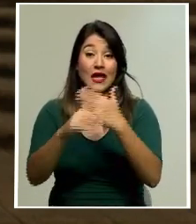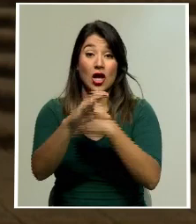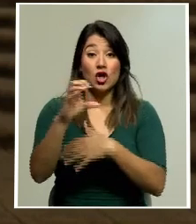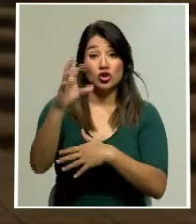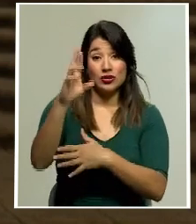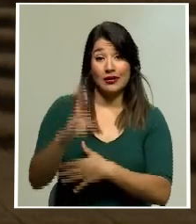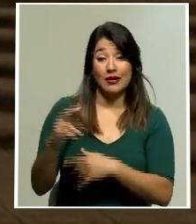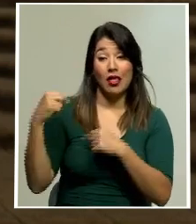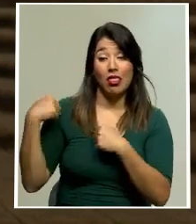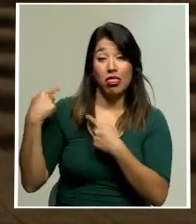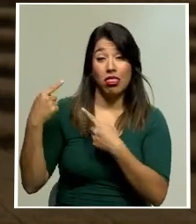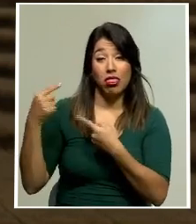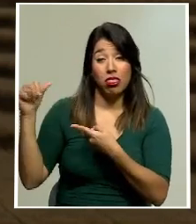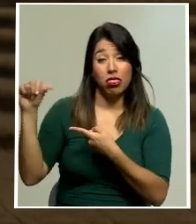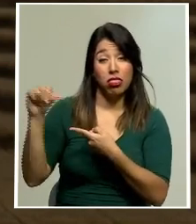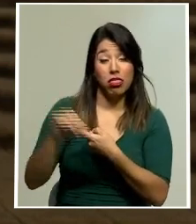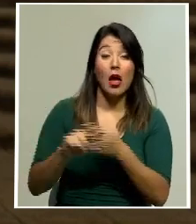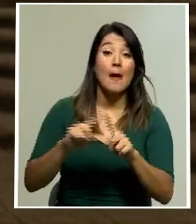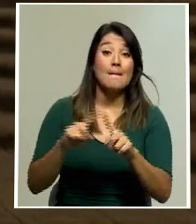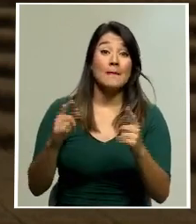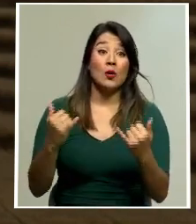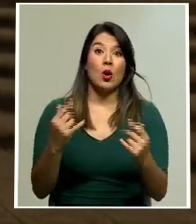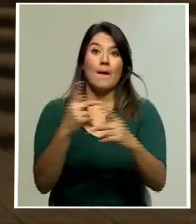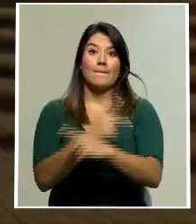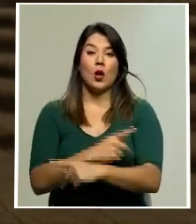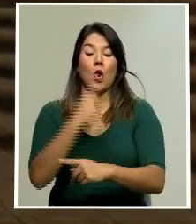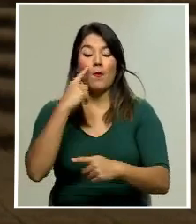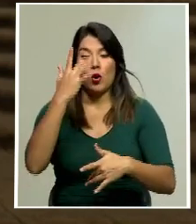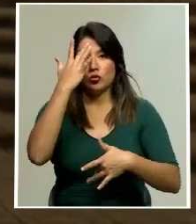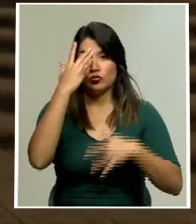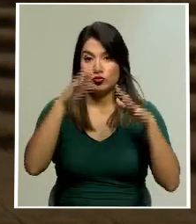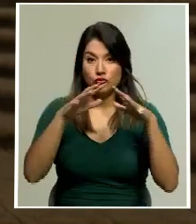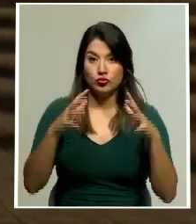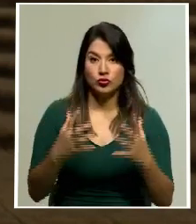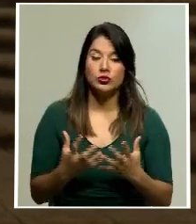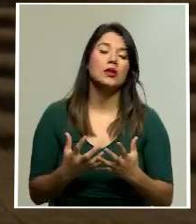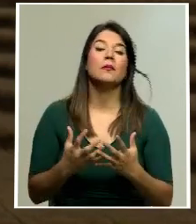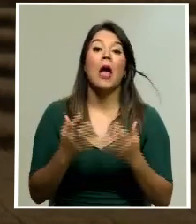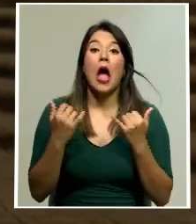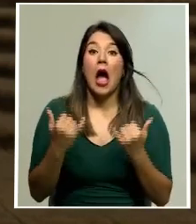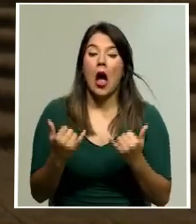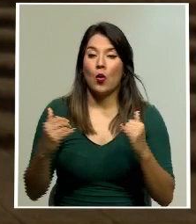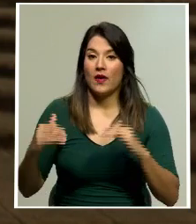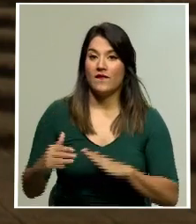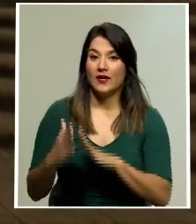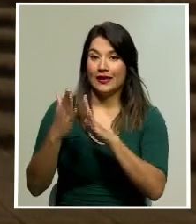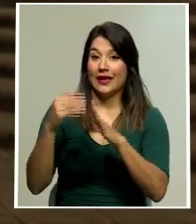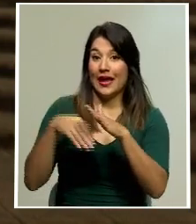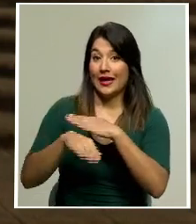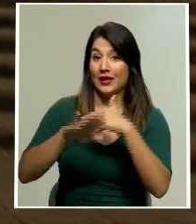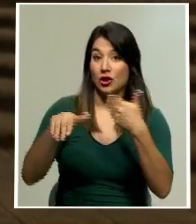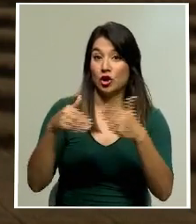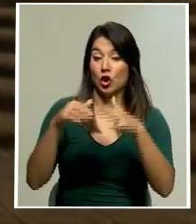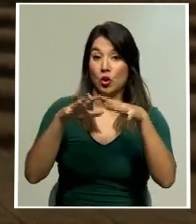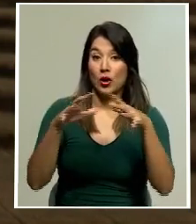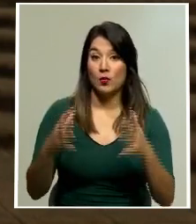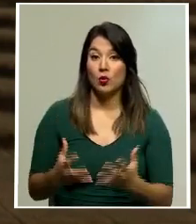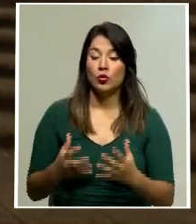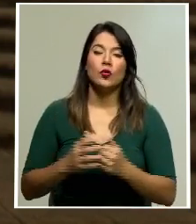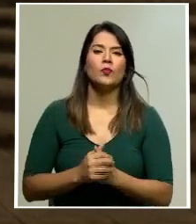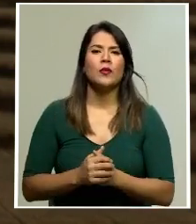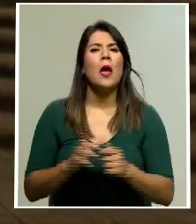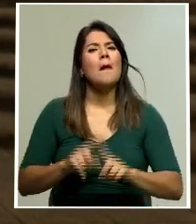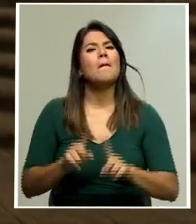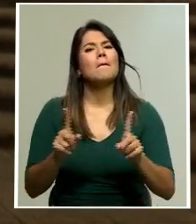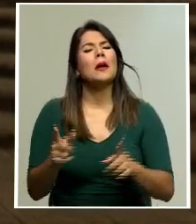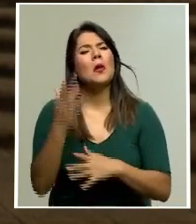fueron peores por la pandemia que estamos viviendo, evidentemente, en todo el mundo. Pero, ¿por qué